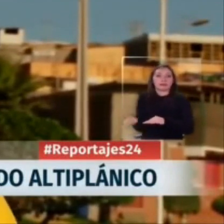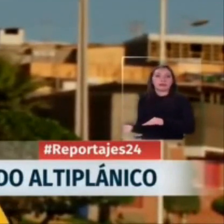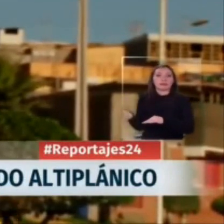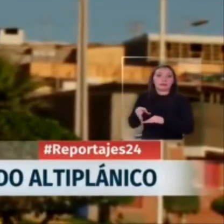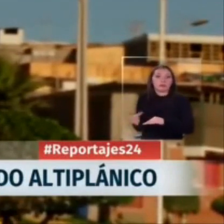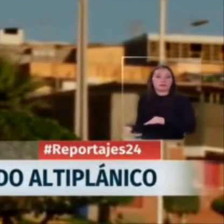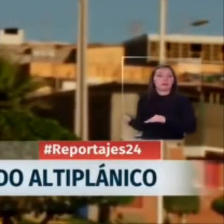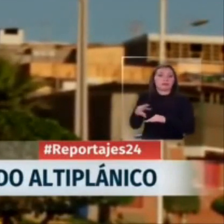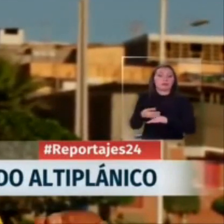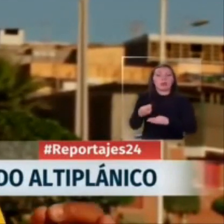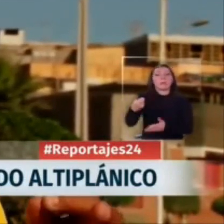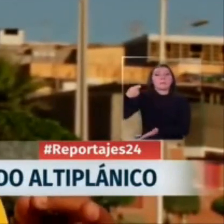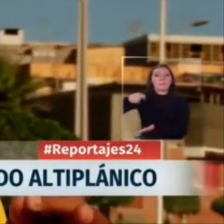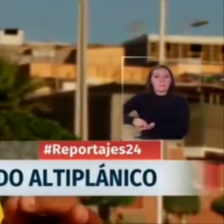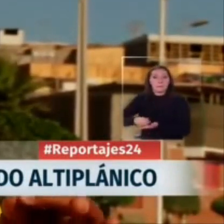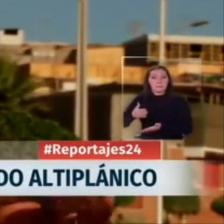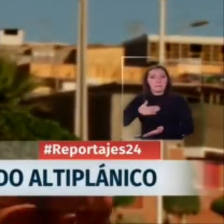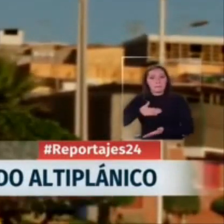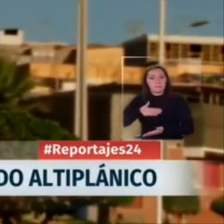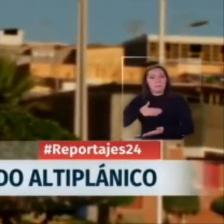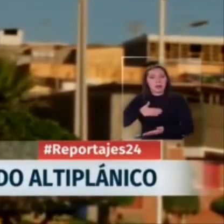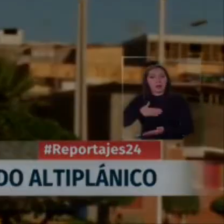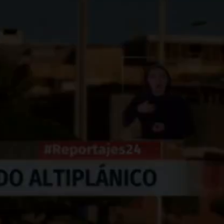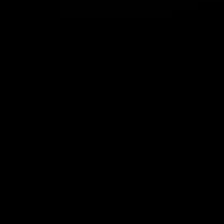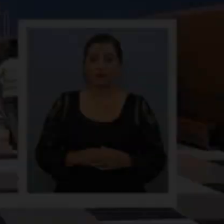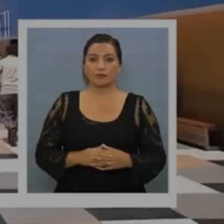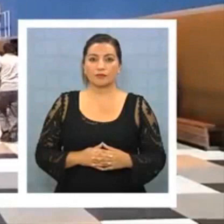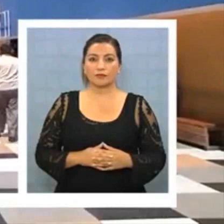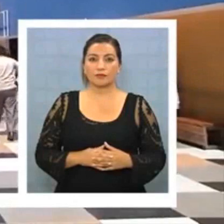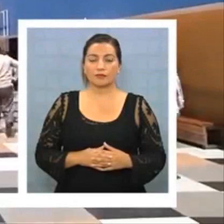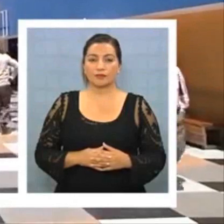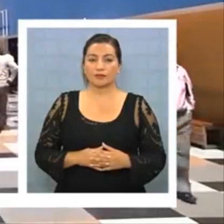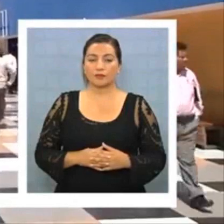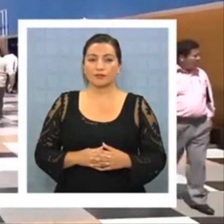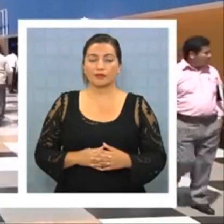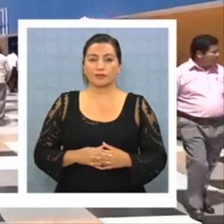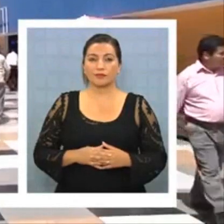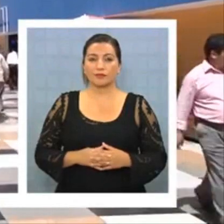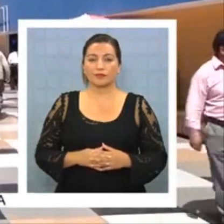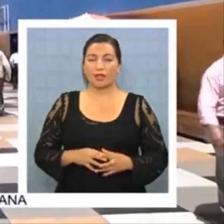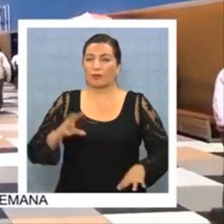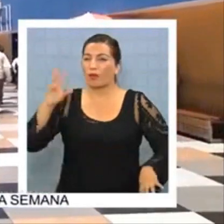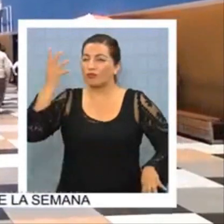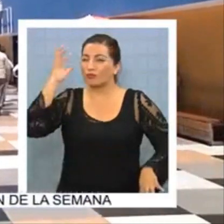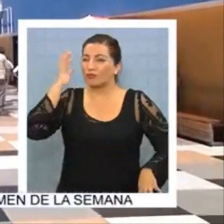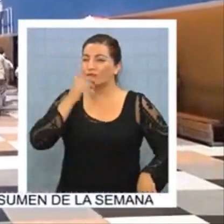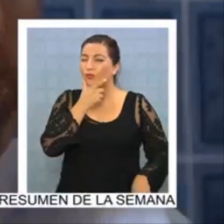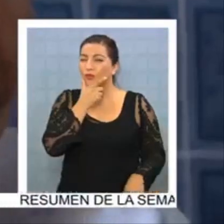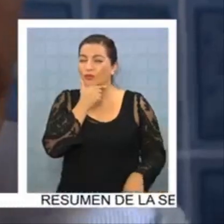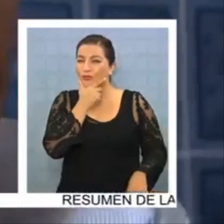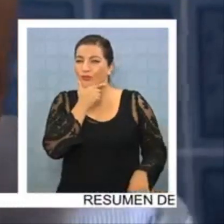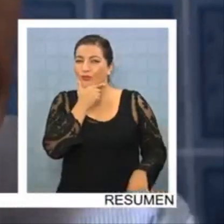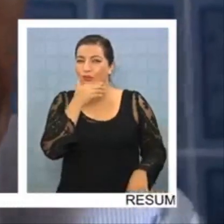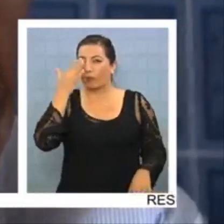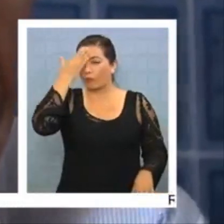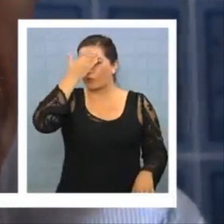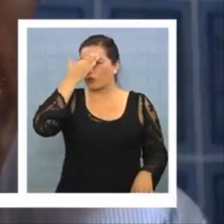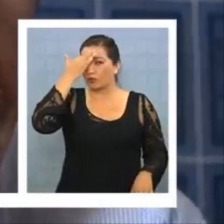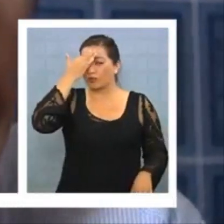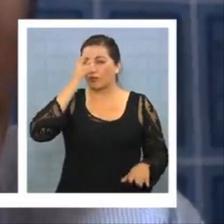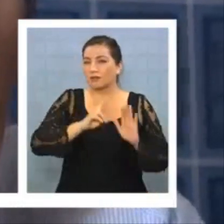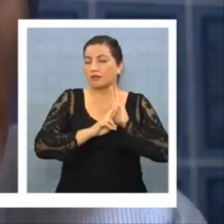hace el transbordo y nos pagan el transporte. Una mezcla de incertidumbre y preocupación es la que